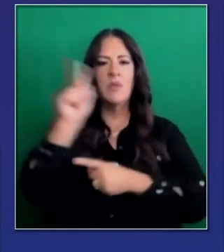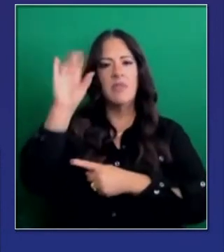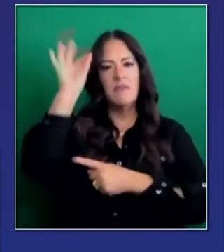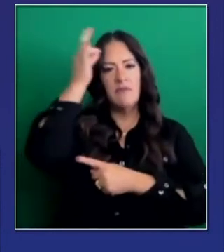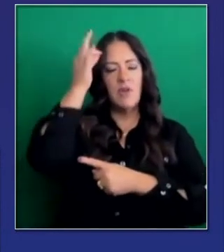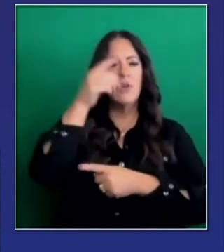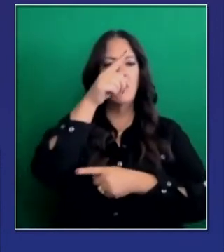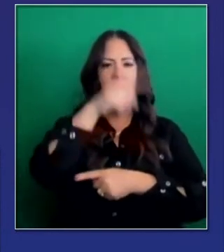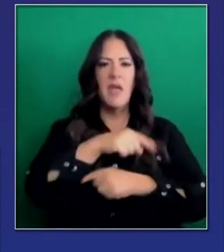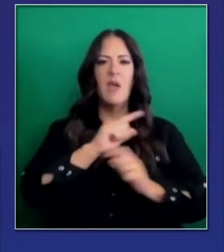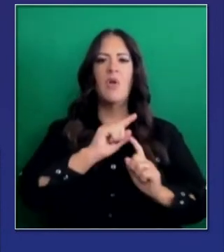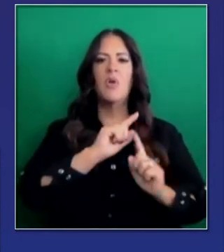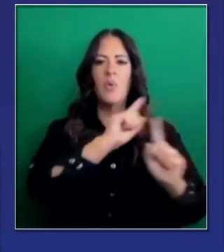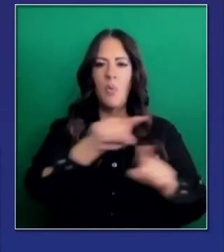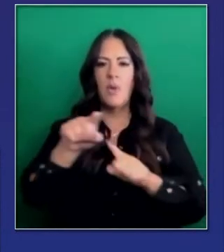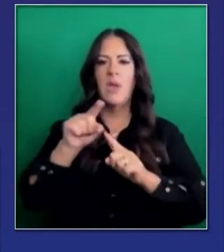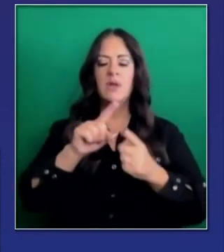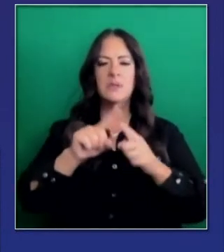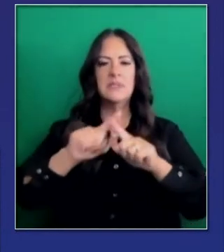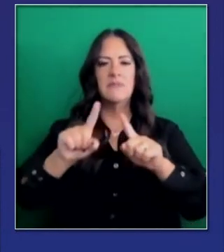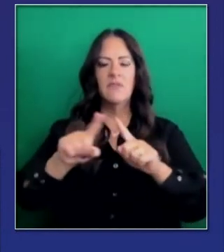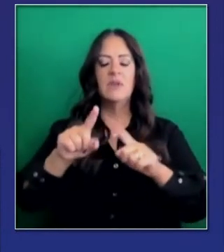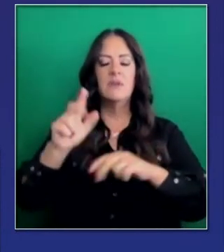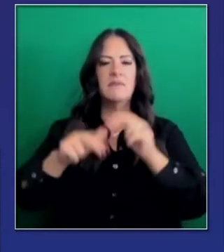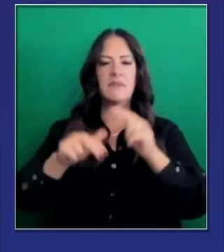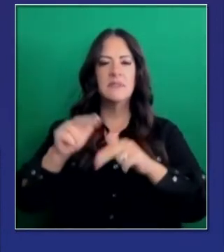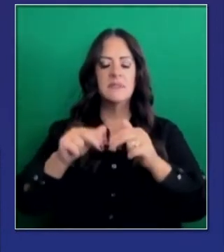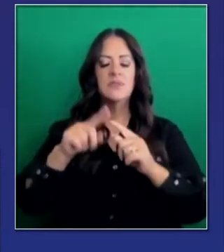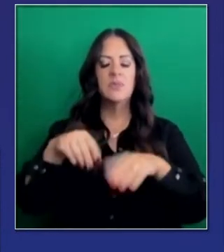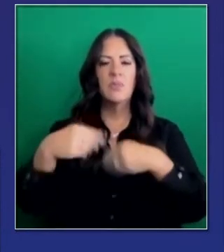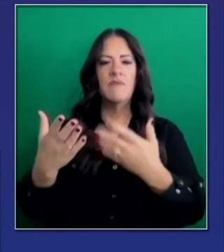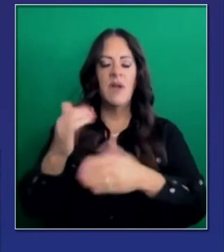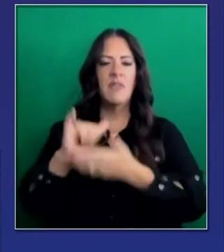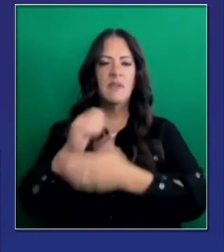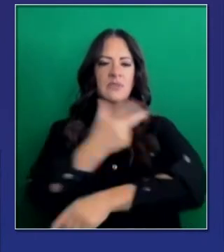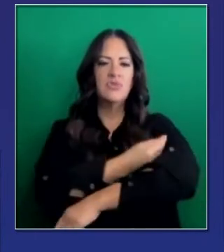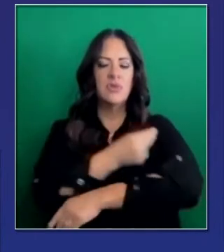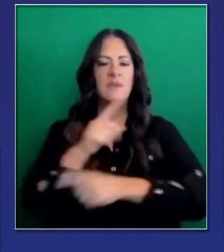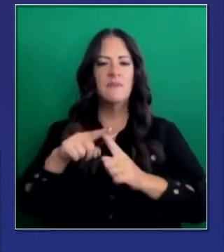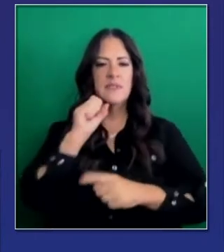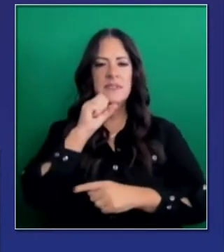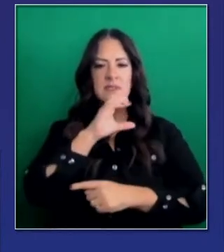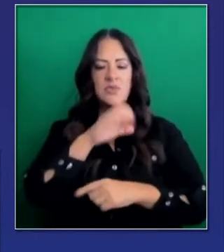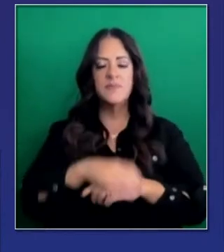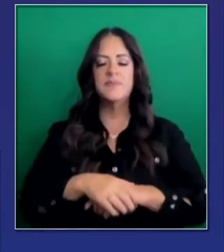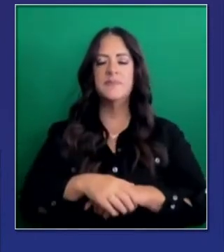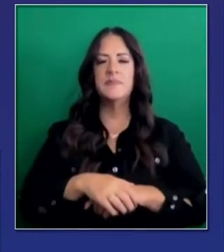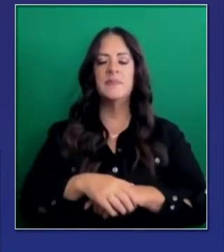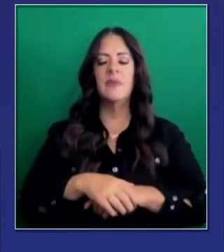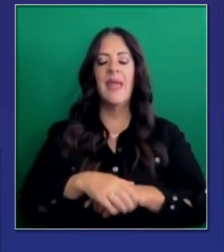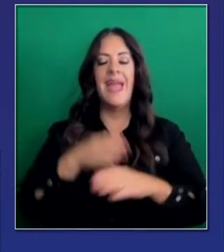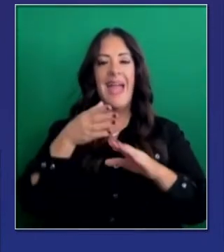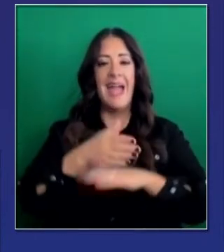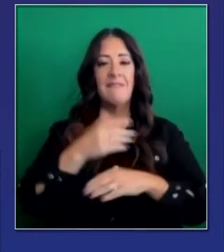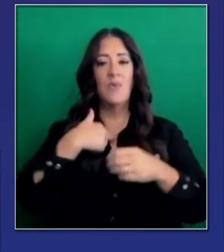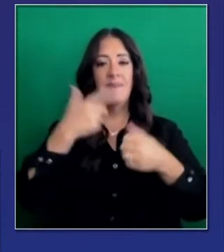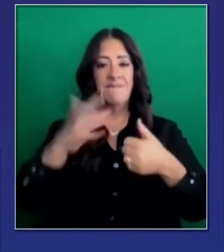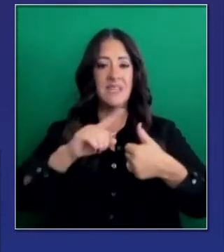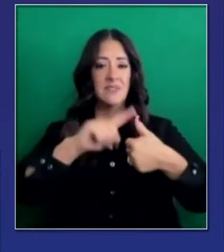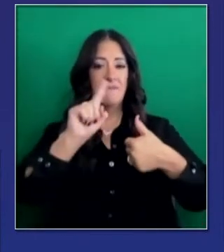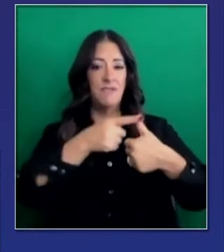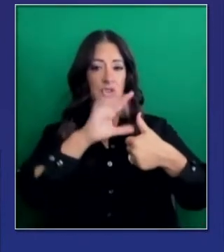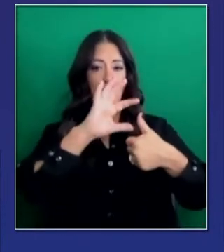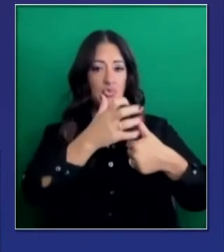necesidades dentro de esos centros de asistencia y centros residenciales la flexibilidad dentro de las diferentes fases incluyen lo